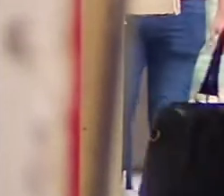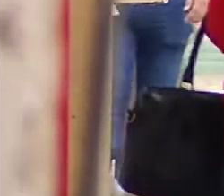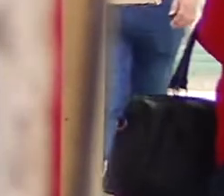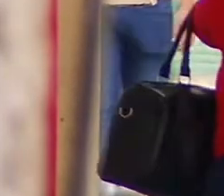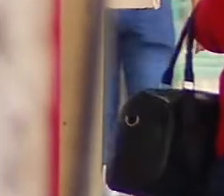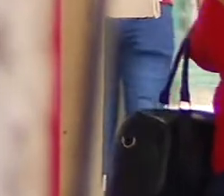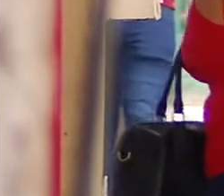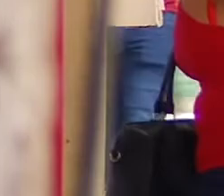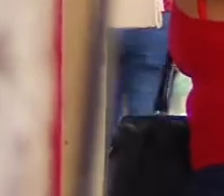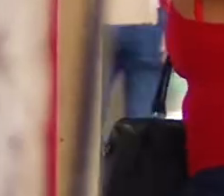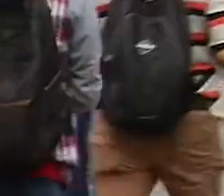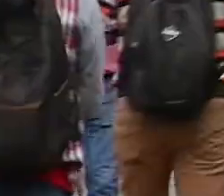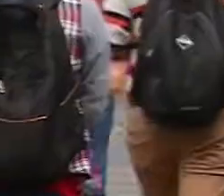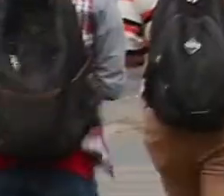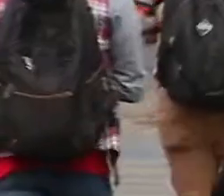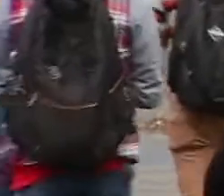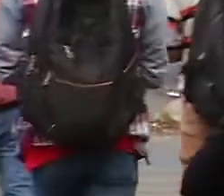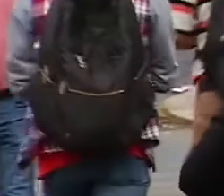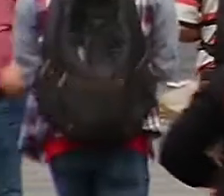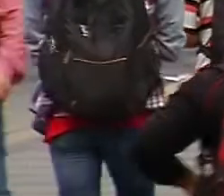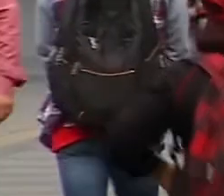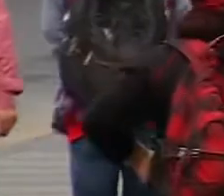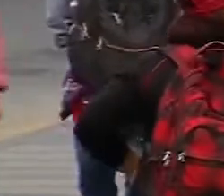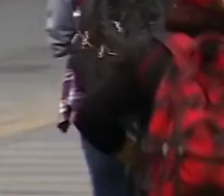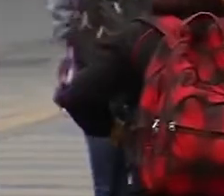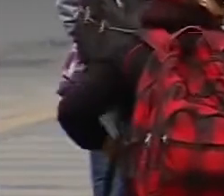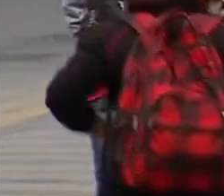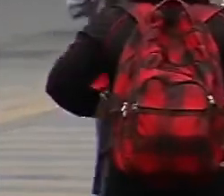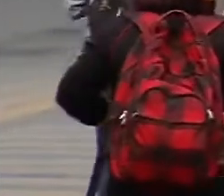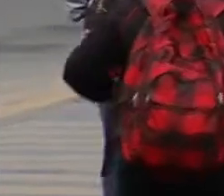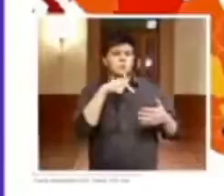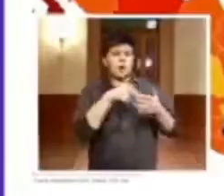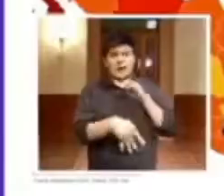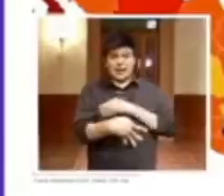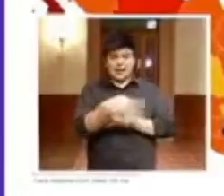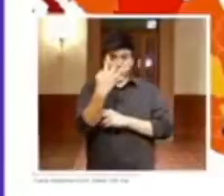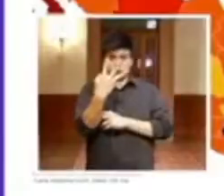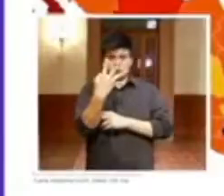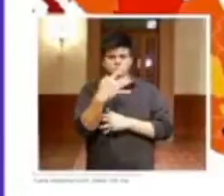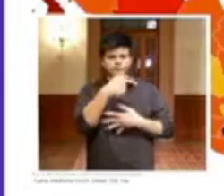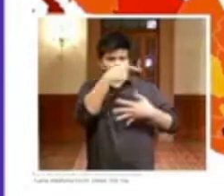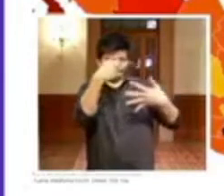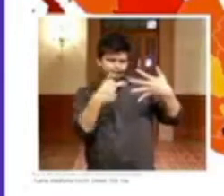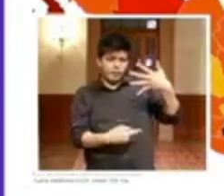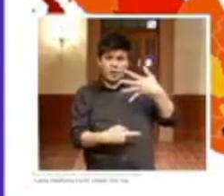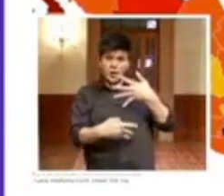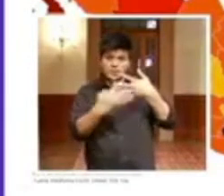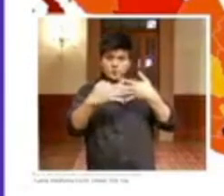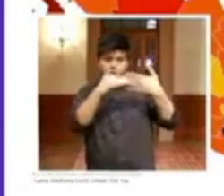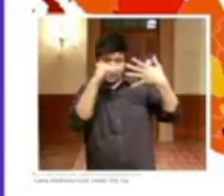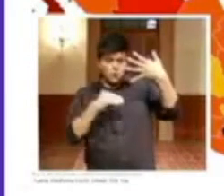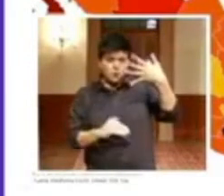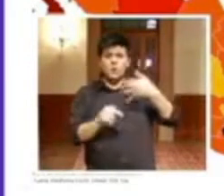elevaron a 850 con esto nuevo león se coloca como la decimocuarta entidad con más contagios en el país